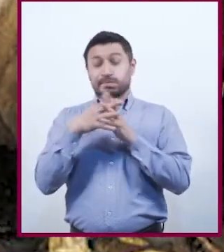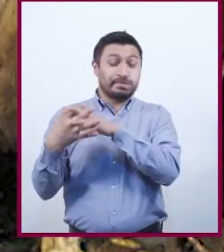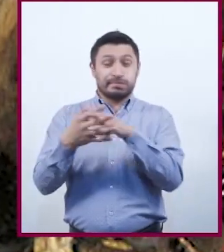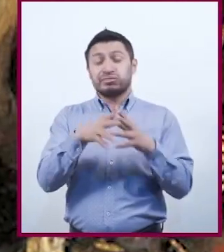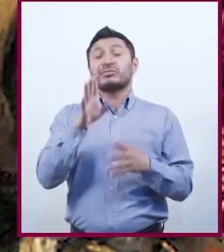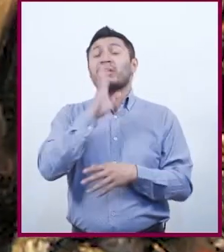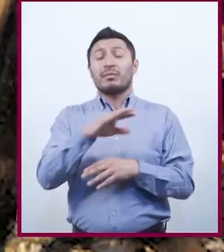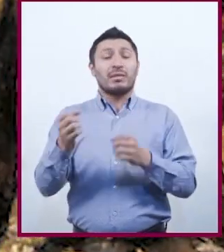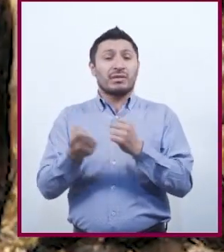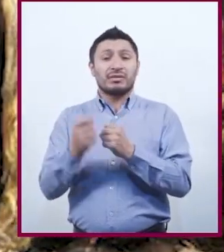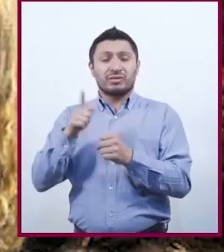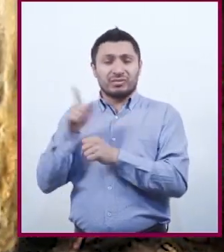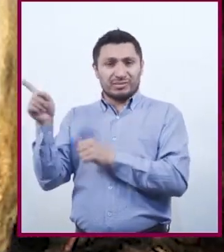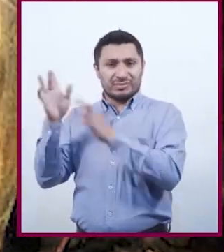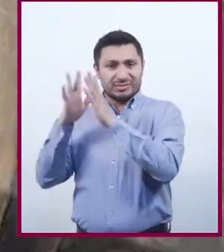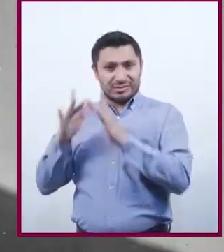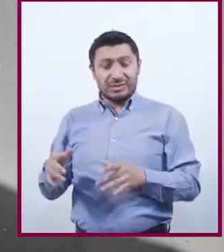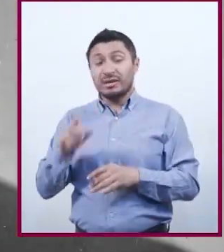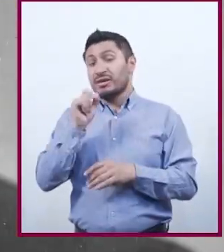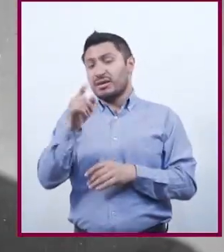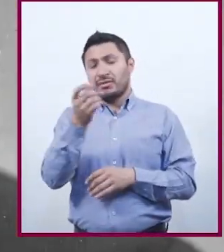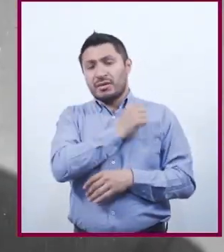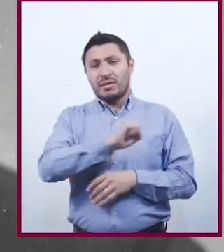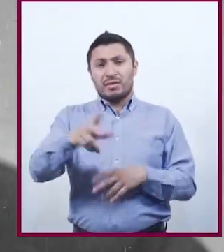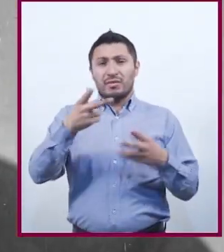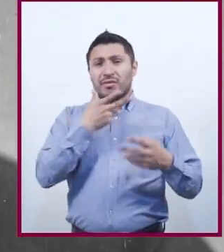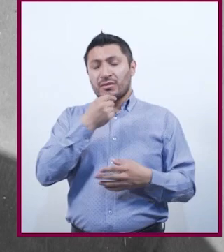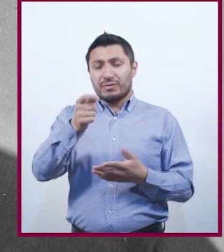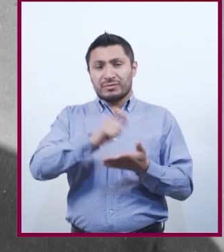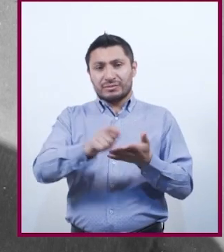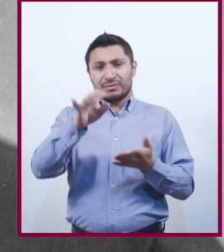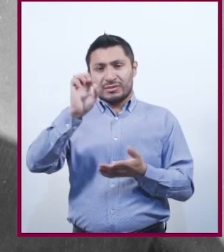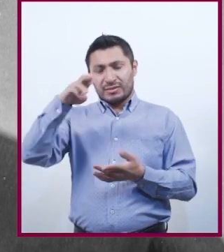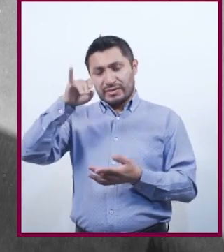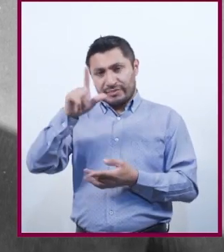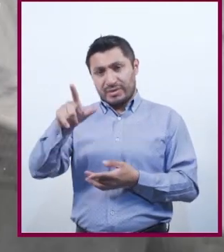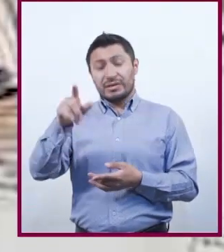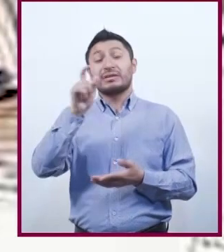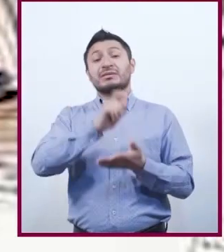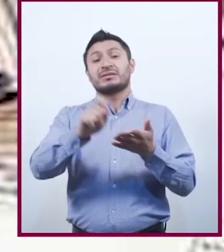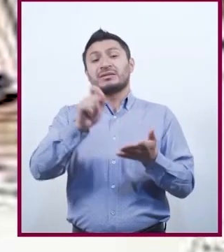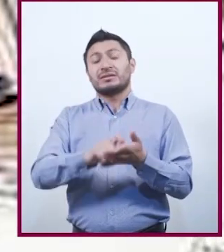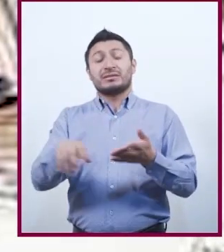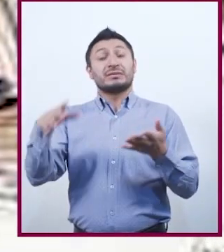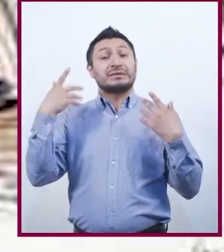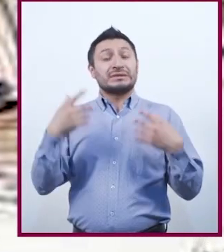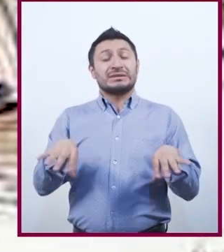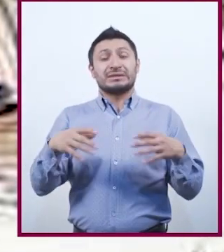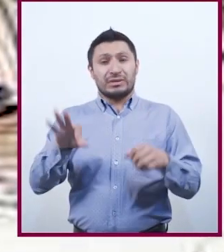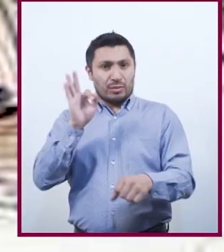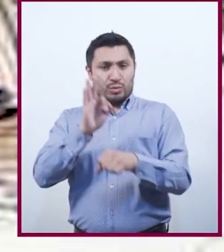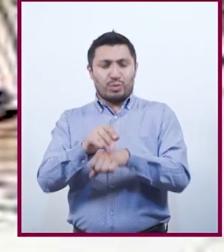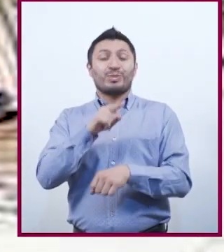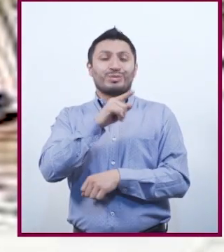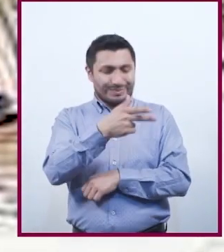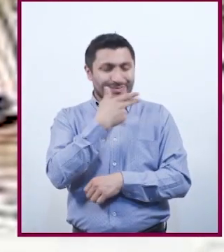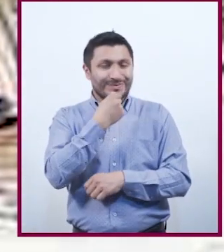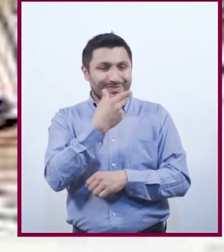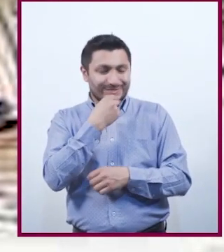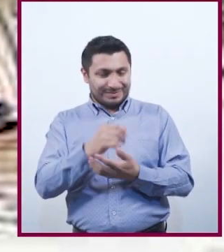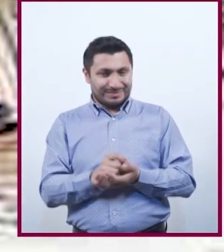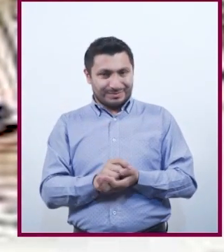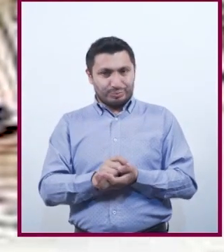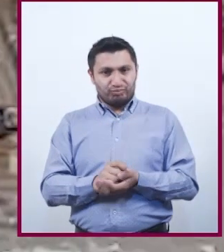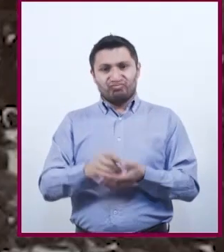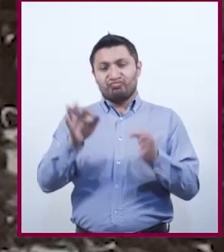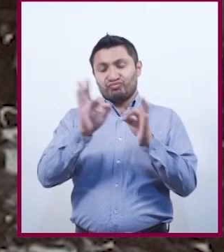y malestar social en Francia. Incluso el famoso escritor Émile Zola escribió un notable texto en defensa de